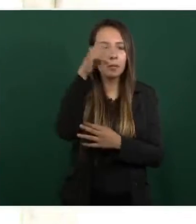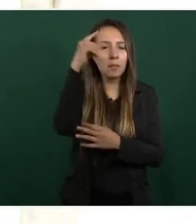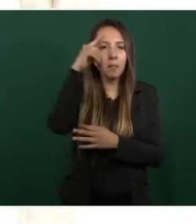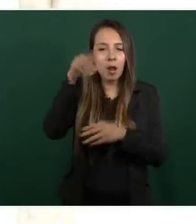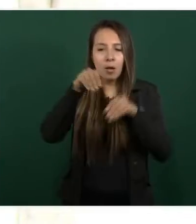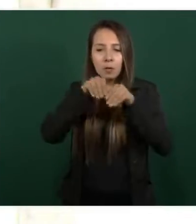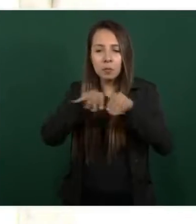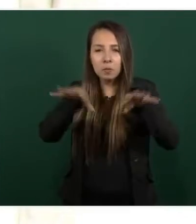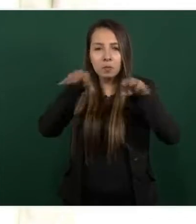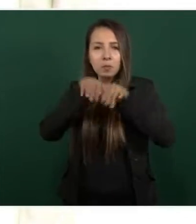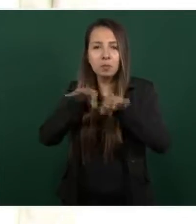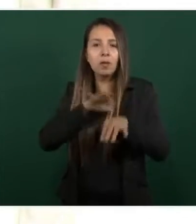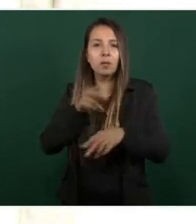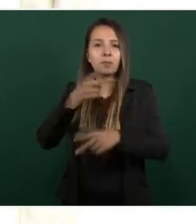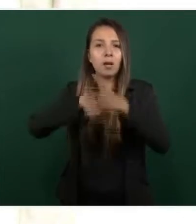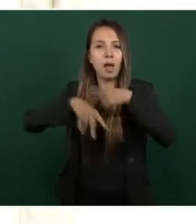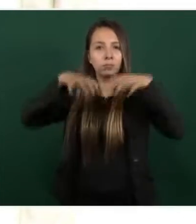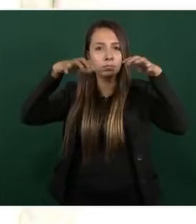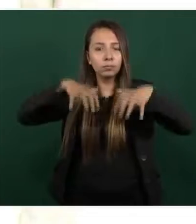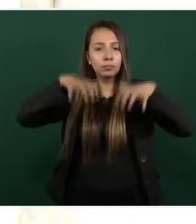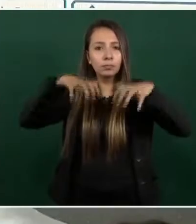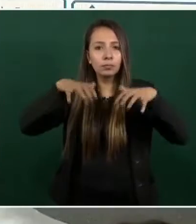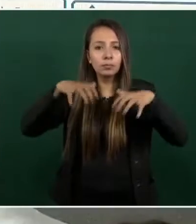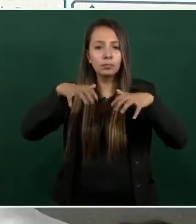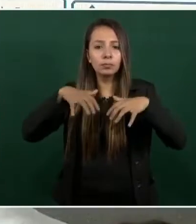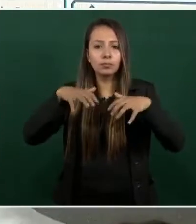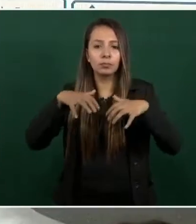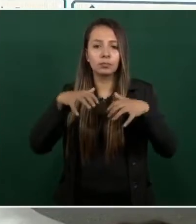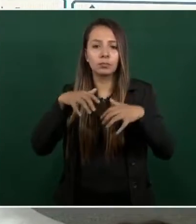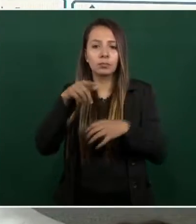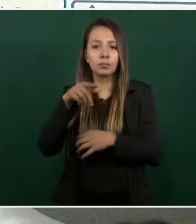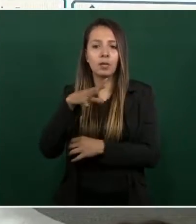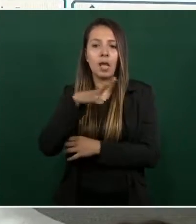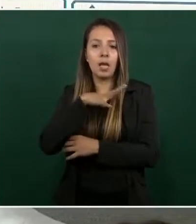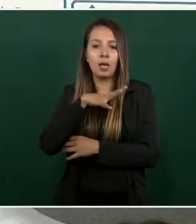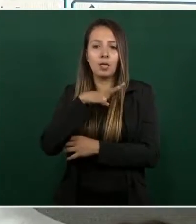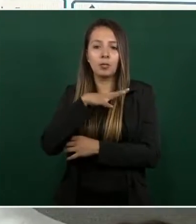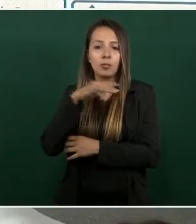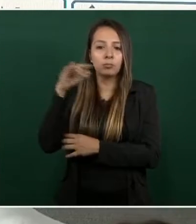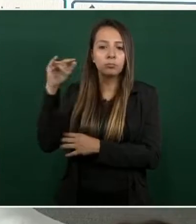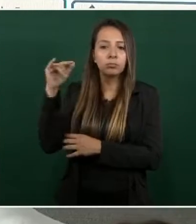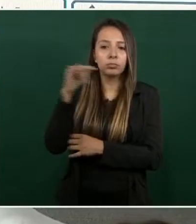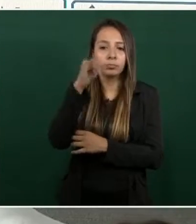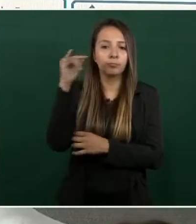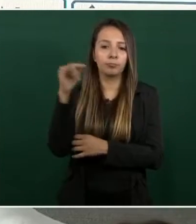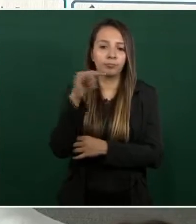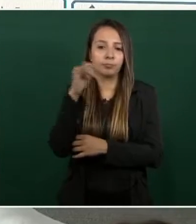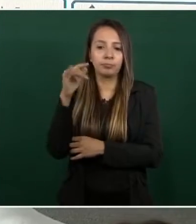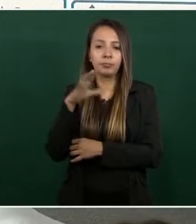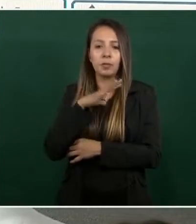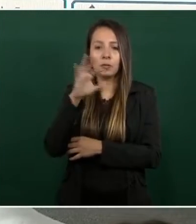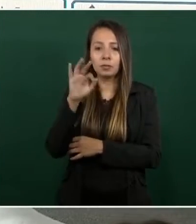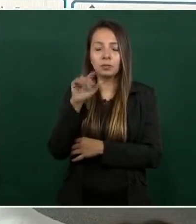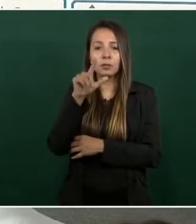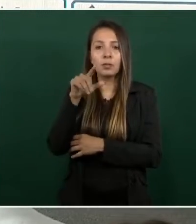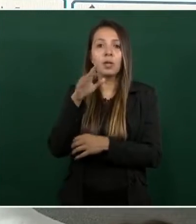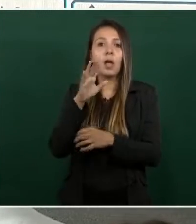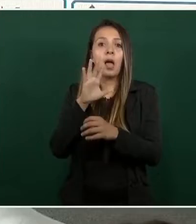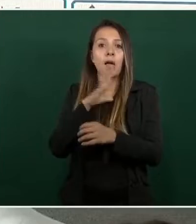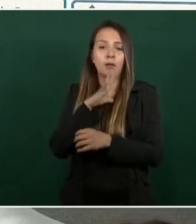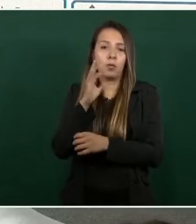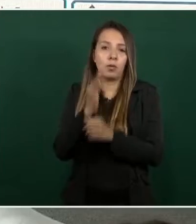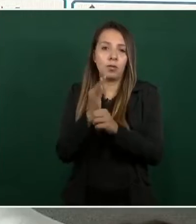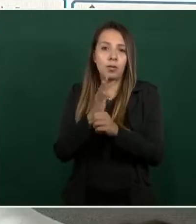Con 24 vuelos se hicieron y en 17 hubo resultados positivos. Hoy en día el avión ya salió